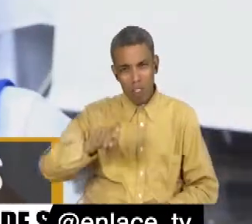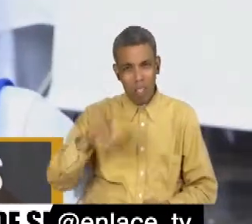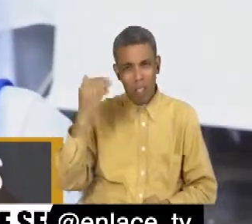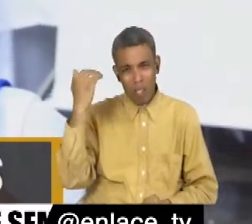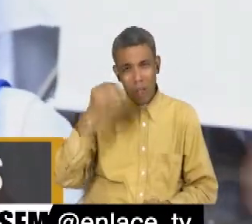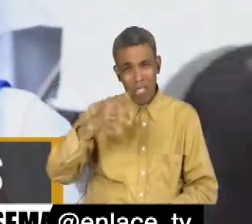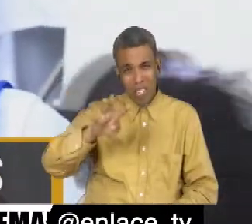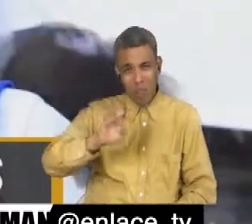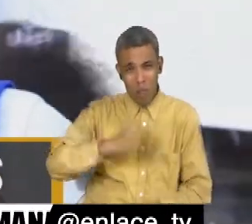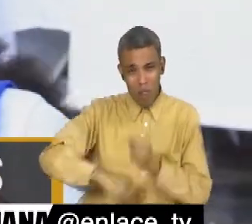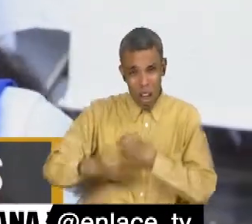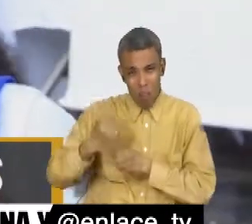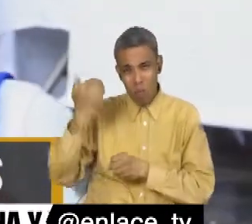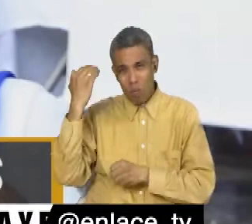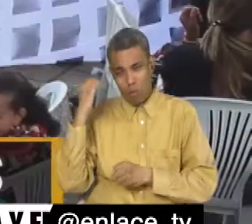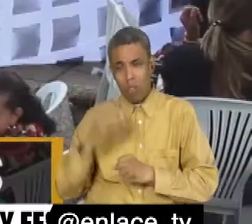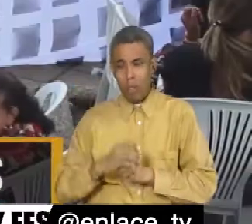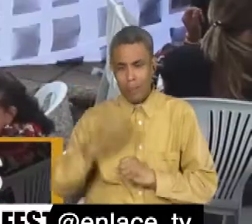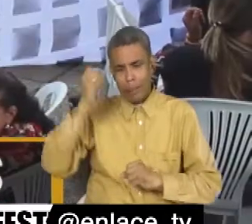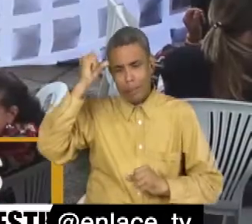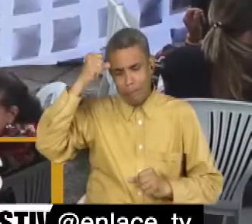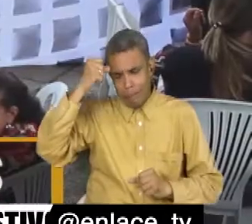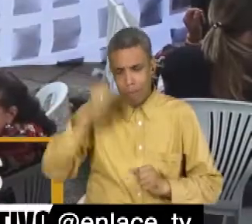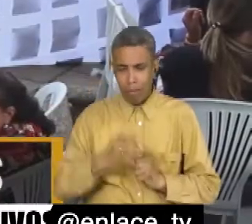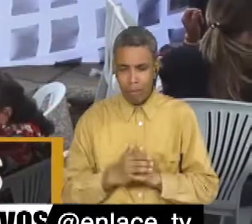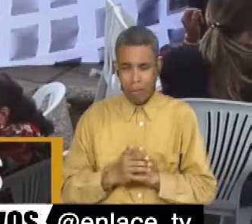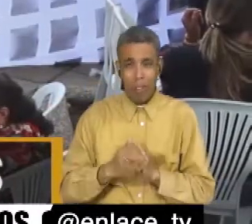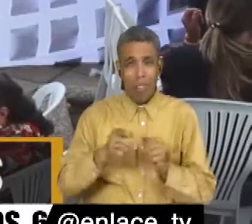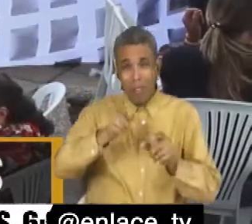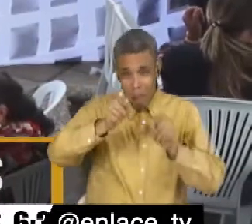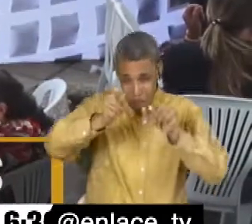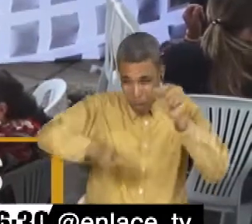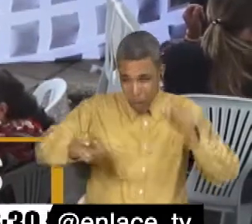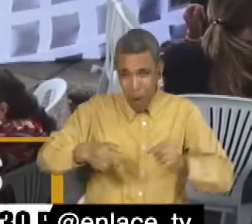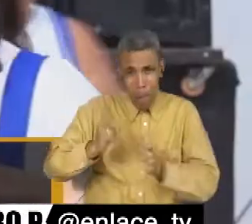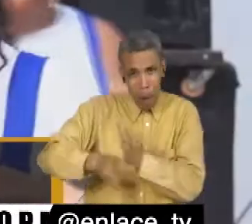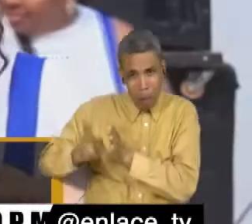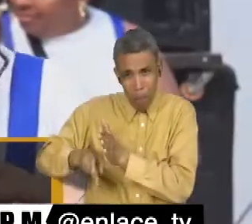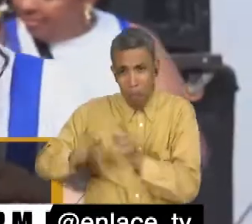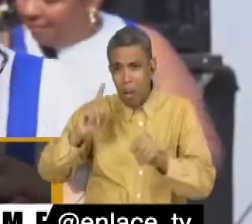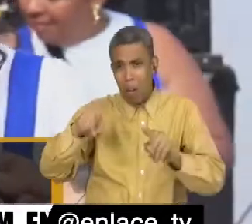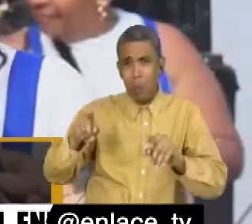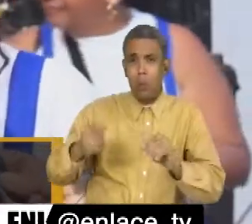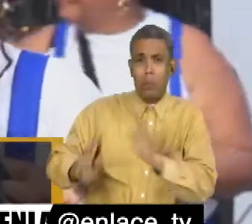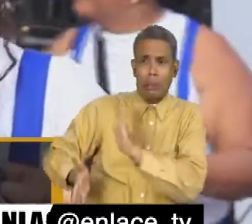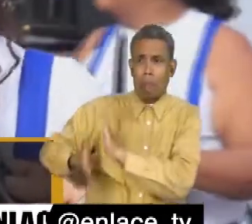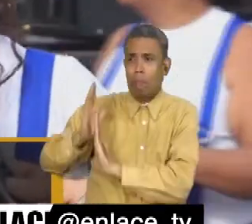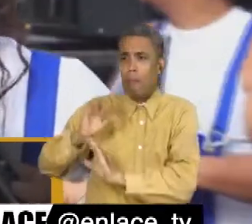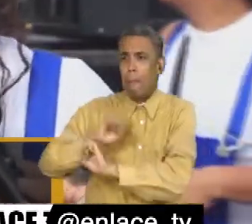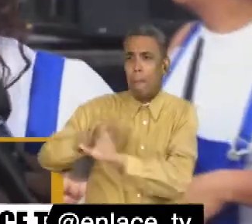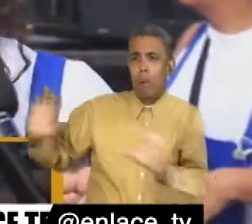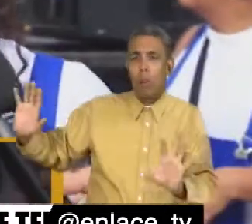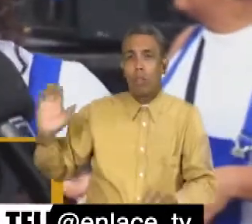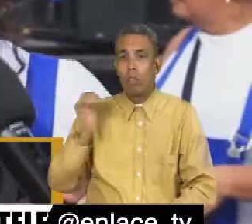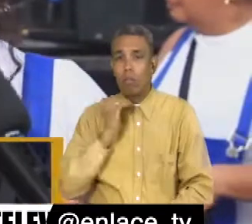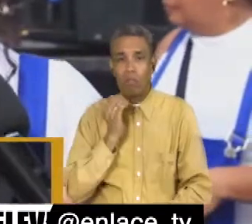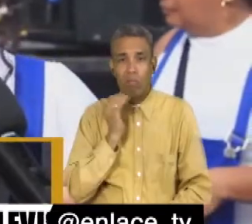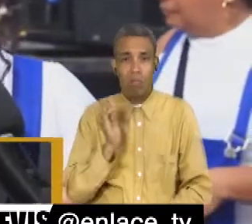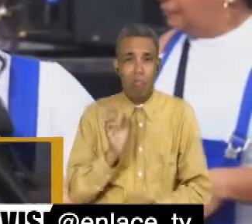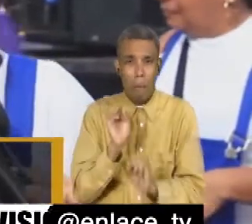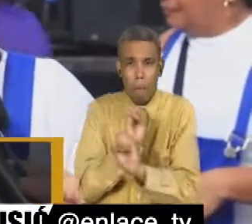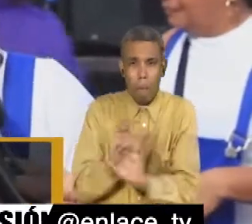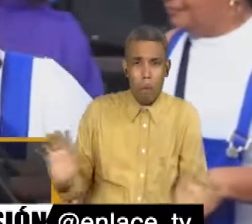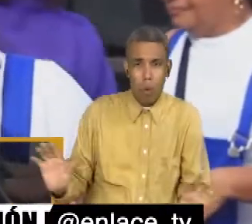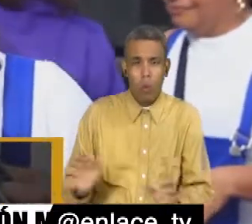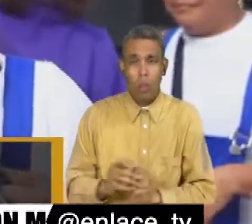encontradas, todavía no han sido encontradas, es un día de nunca olvidar. Representa muchas cosas, liderazgo,